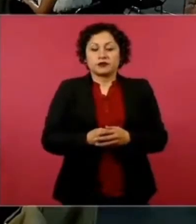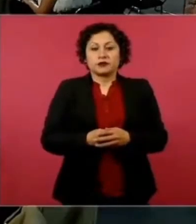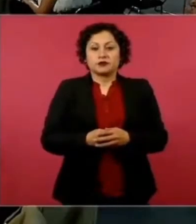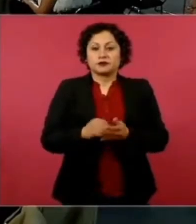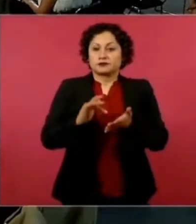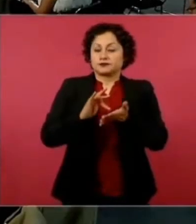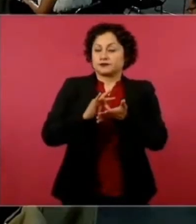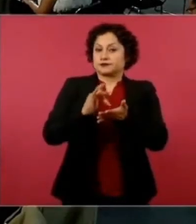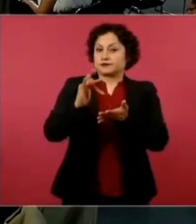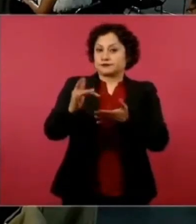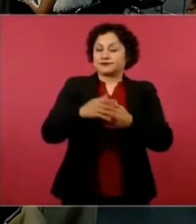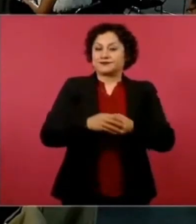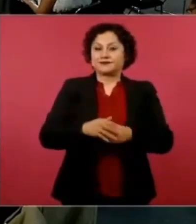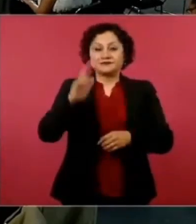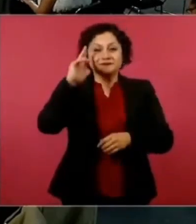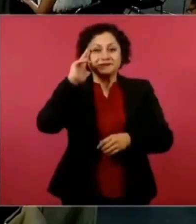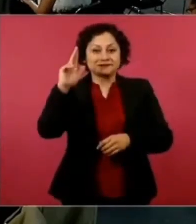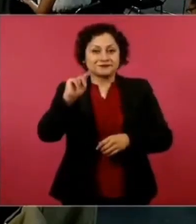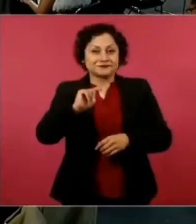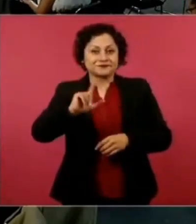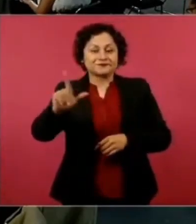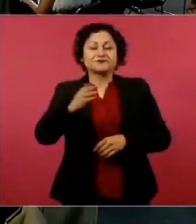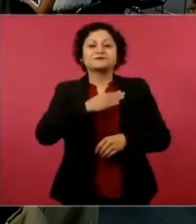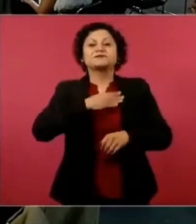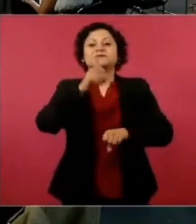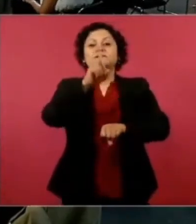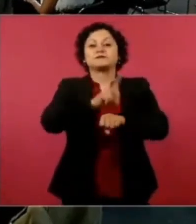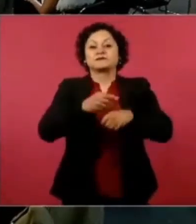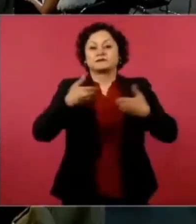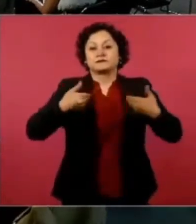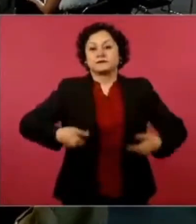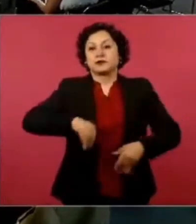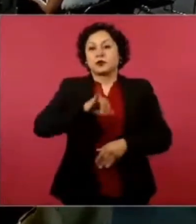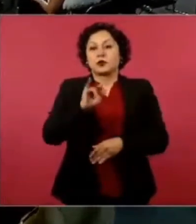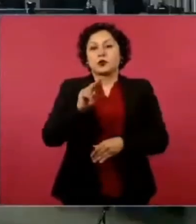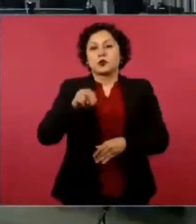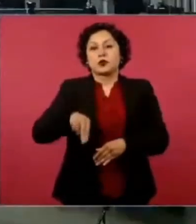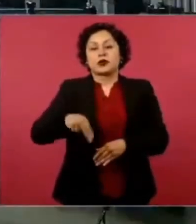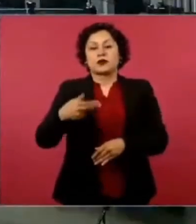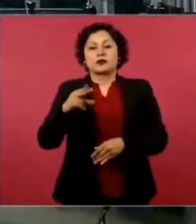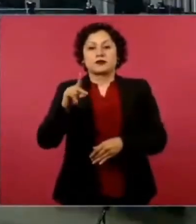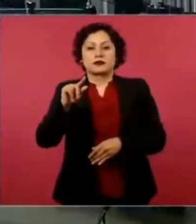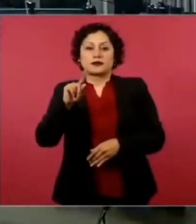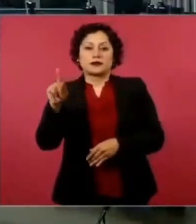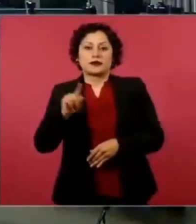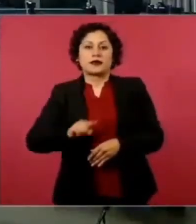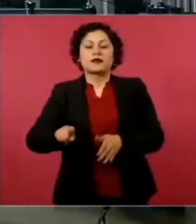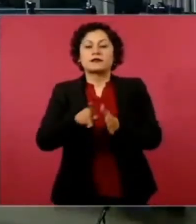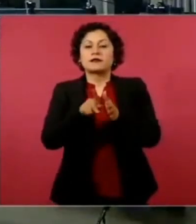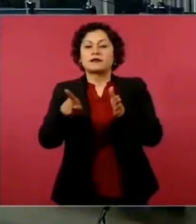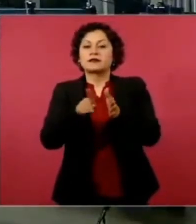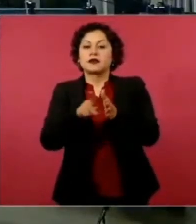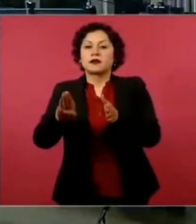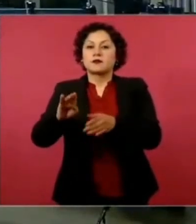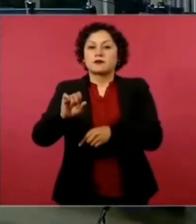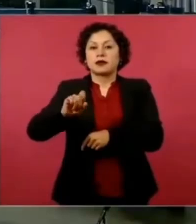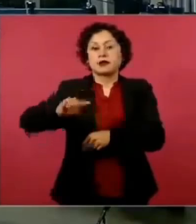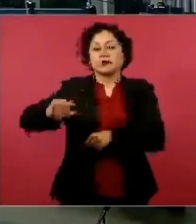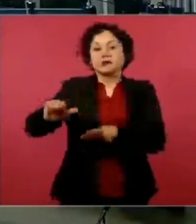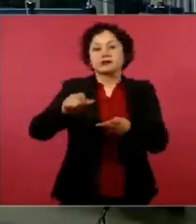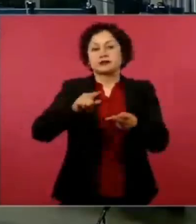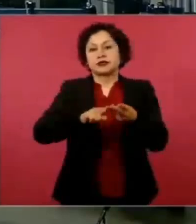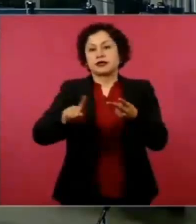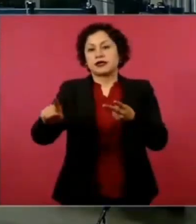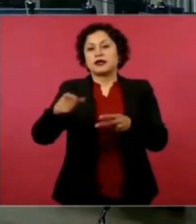Gracias. ¿Qué tal? Muy buenos días a todos y a todas. Juan Hernández, de Diario Basta, Grupo Cantón, Tabasco Hoy, Campeche Hoy